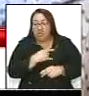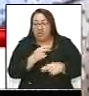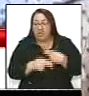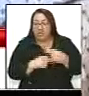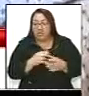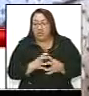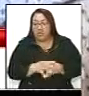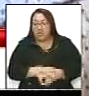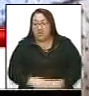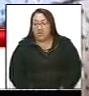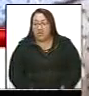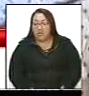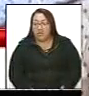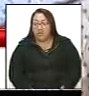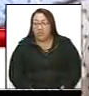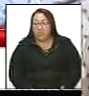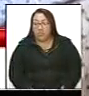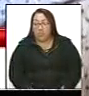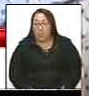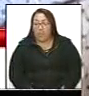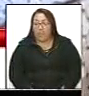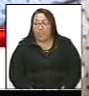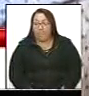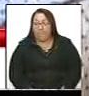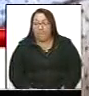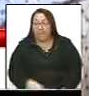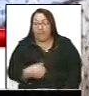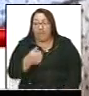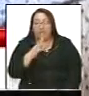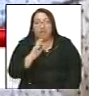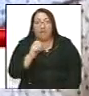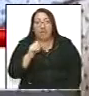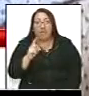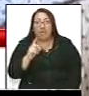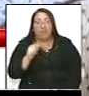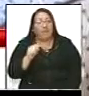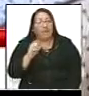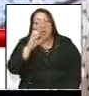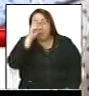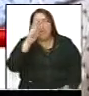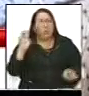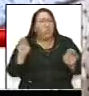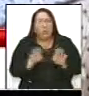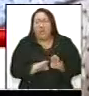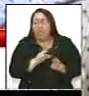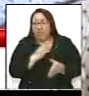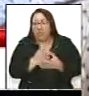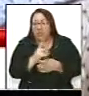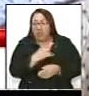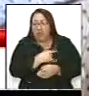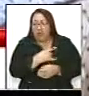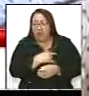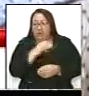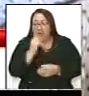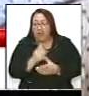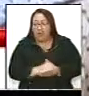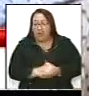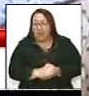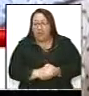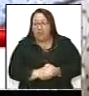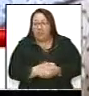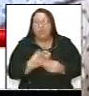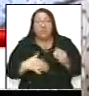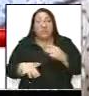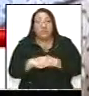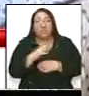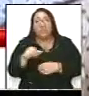Autónoma, la Universidad Nacional San Antonio Abad de Cusco, que es la misma situación. Una universidad creada en los